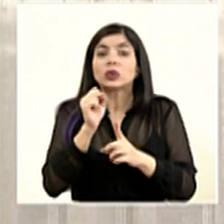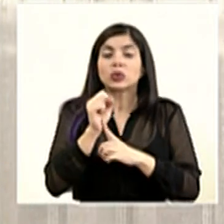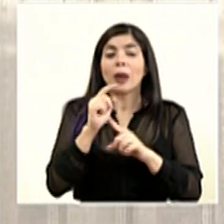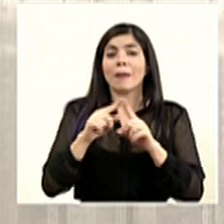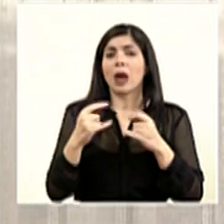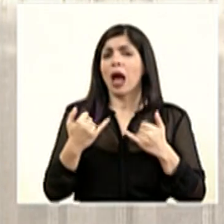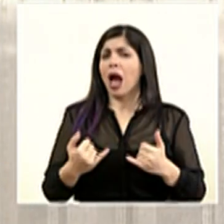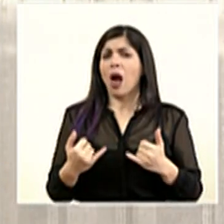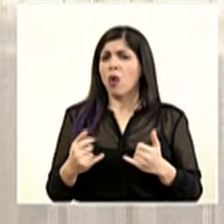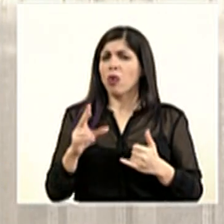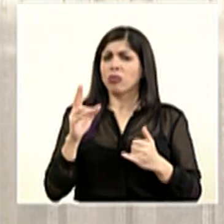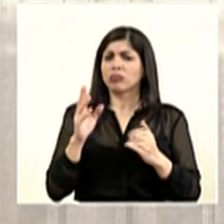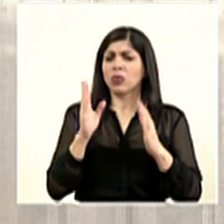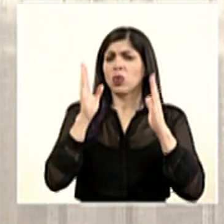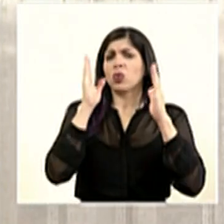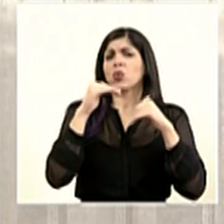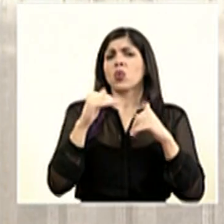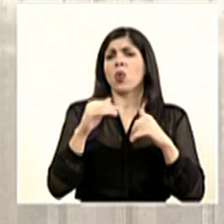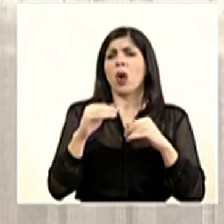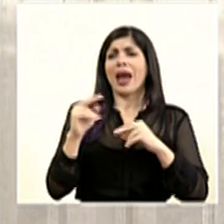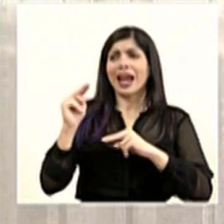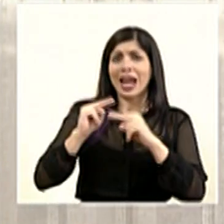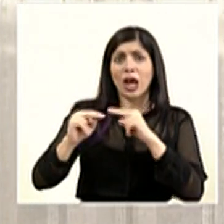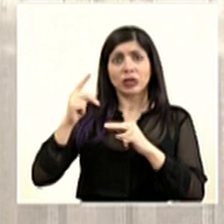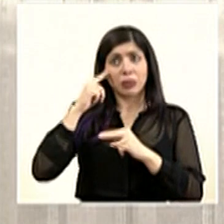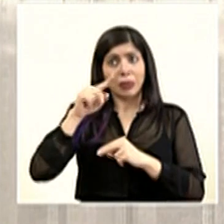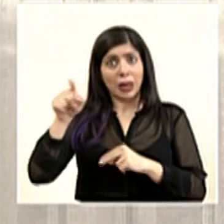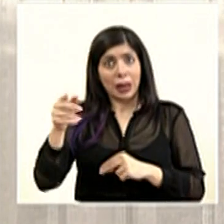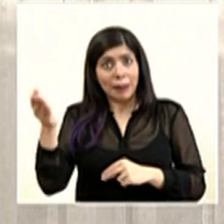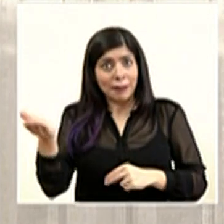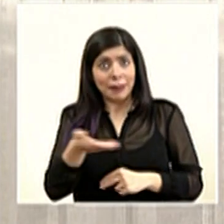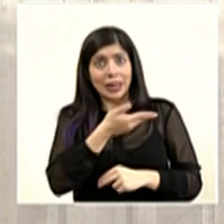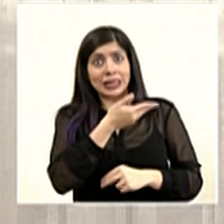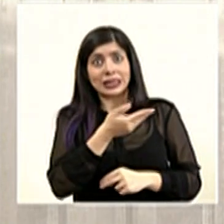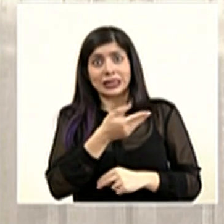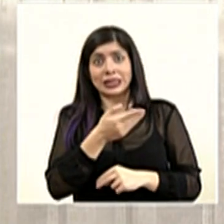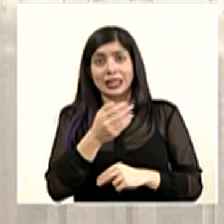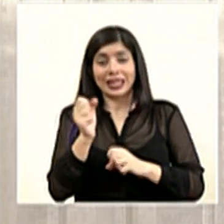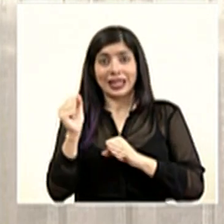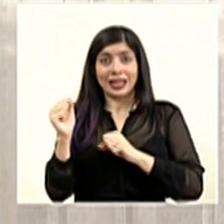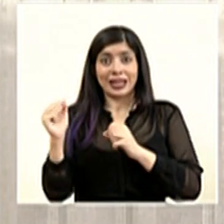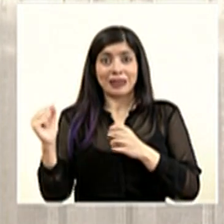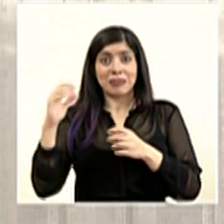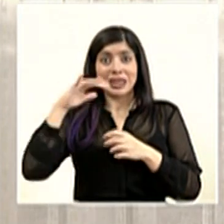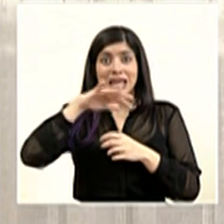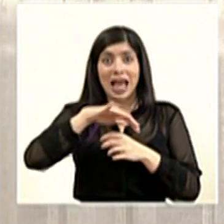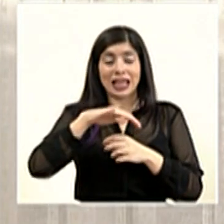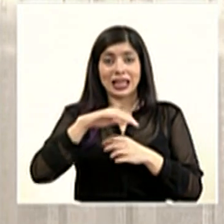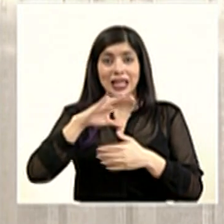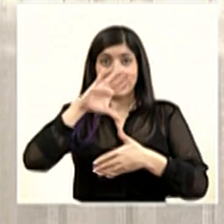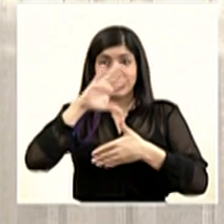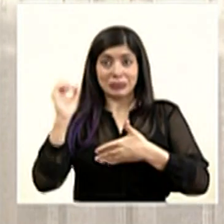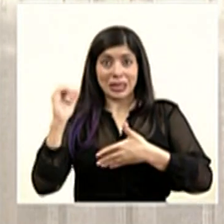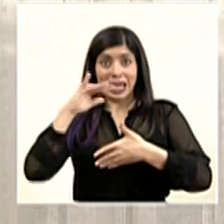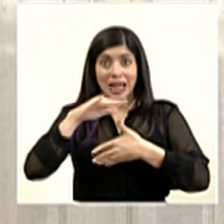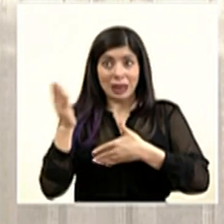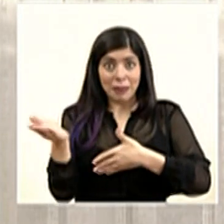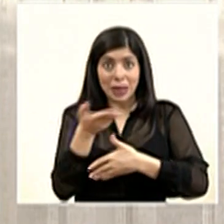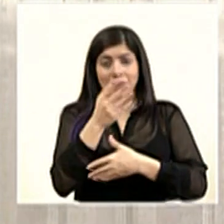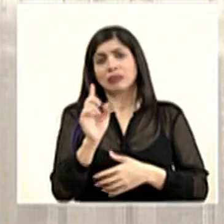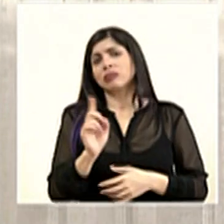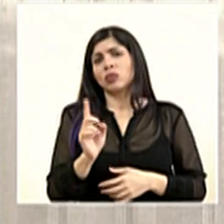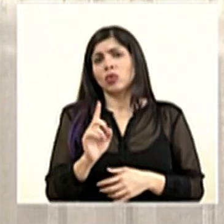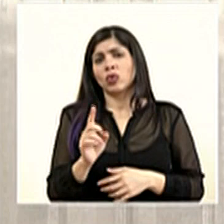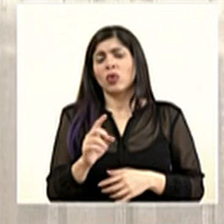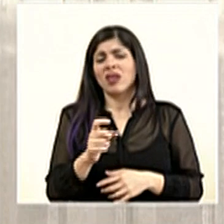en este momento no existe ninguna negociación para dejar pasar extracontinentales por nuestro territorio y